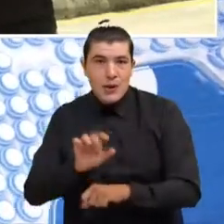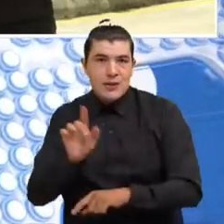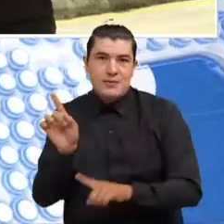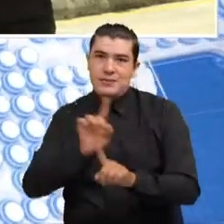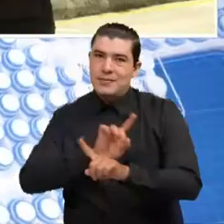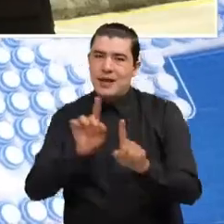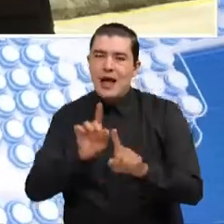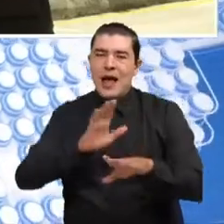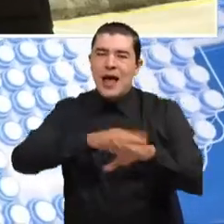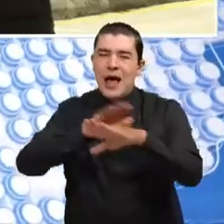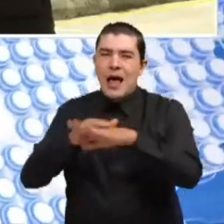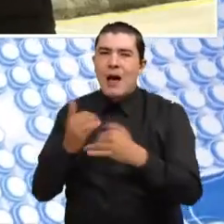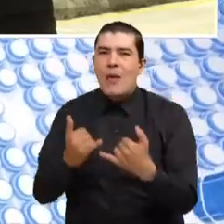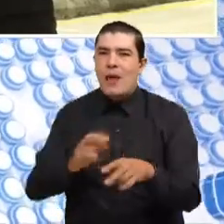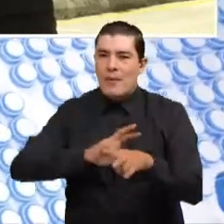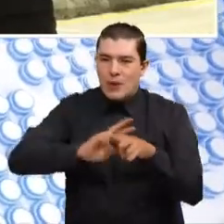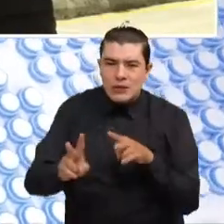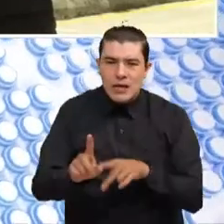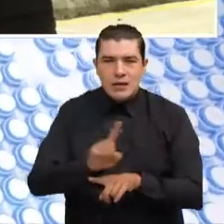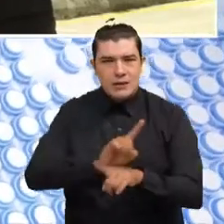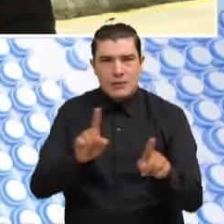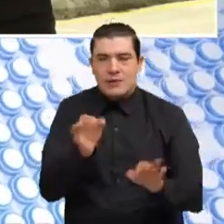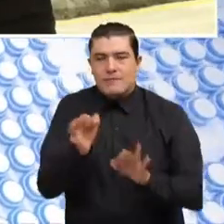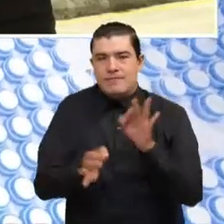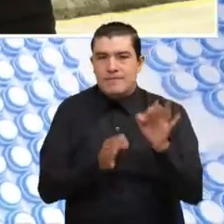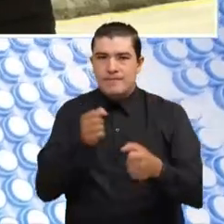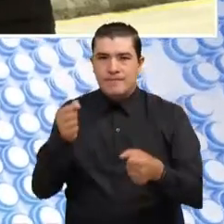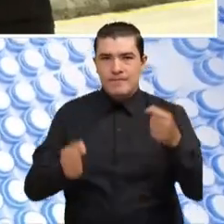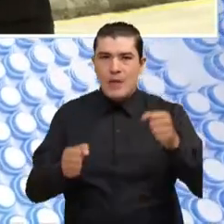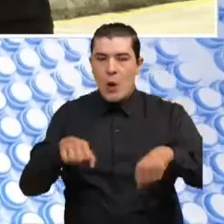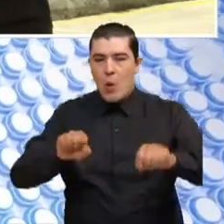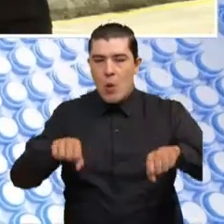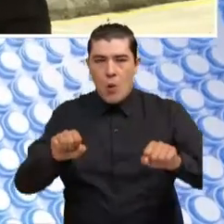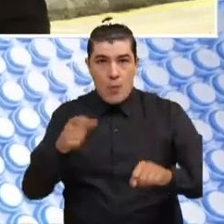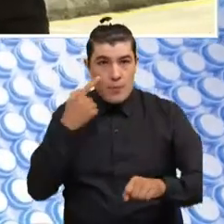tengan prudencia. Es toda la información. Karina Chacón para Oriente Noticias. Seguimos informando.